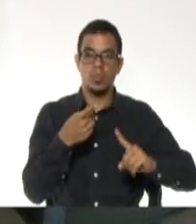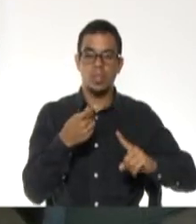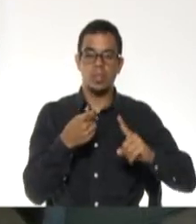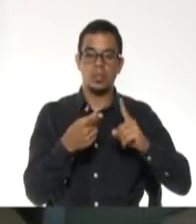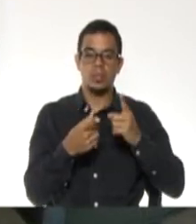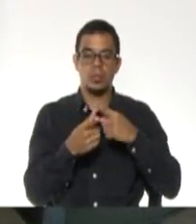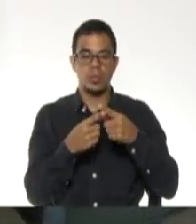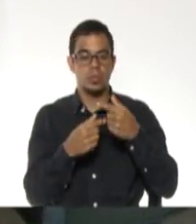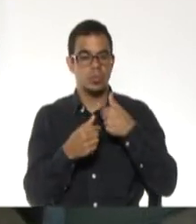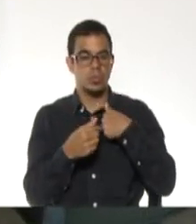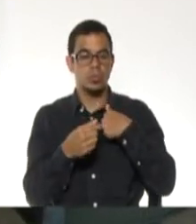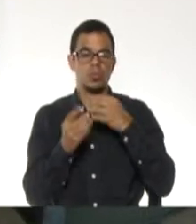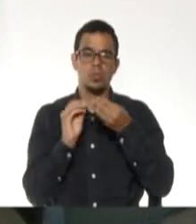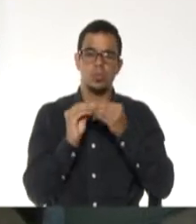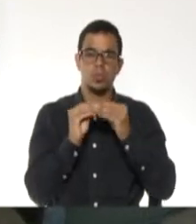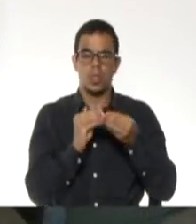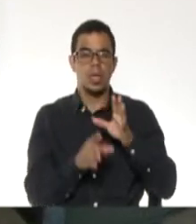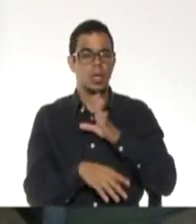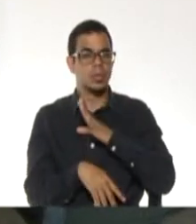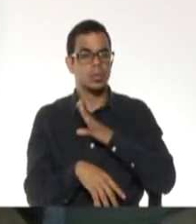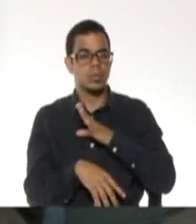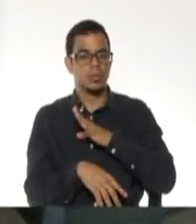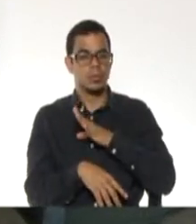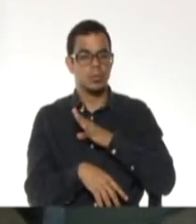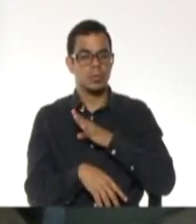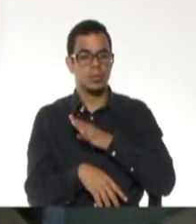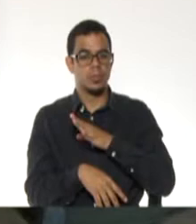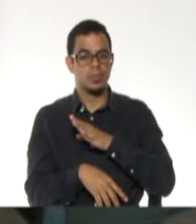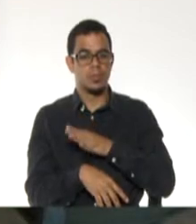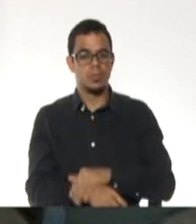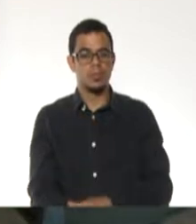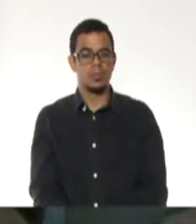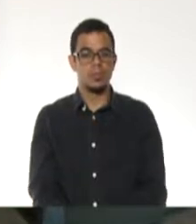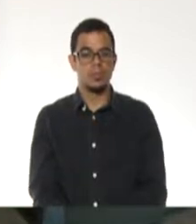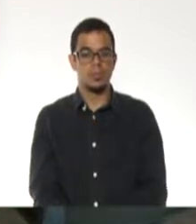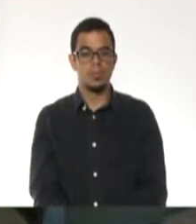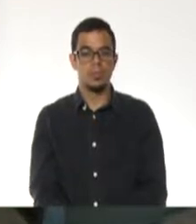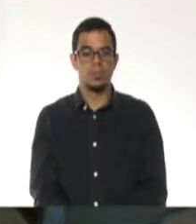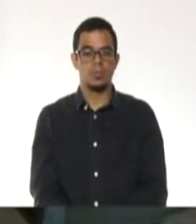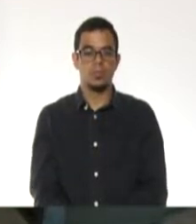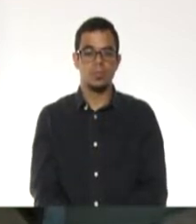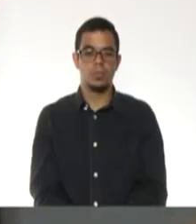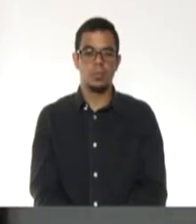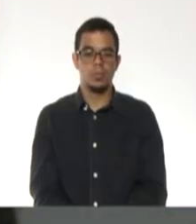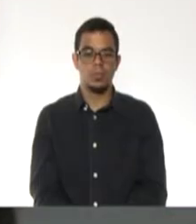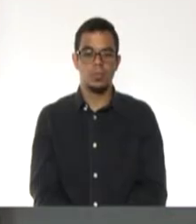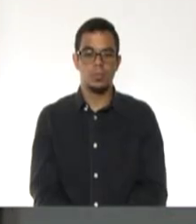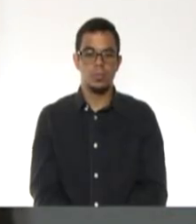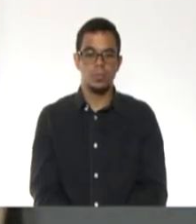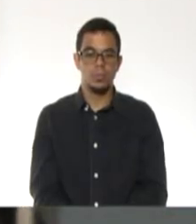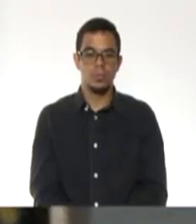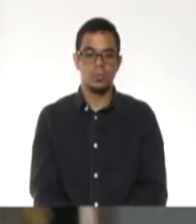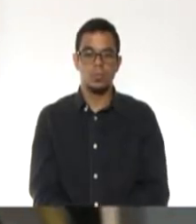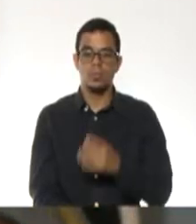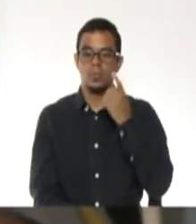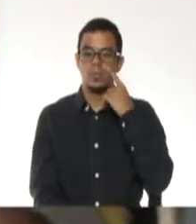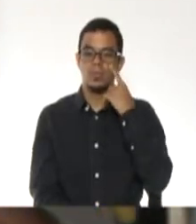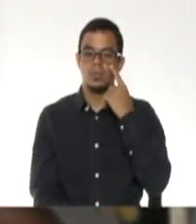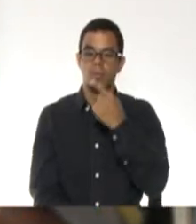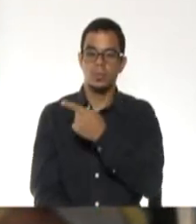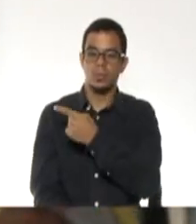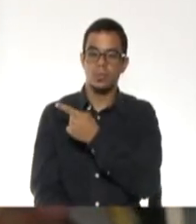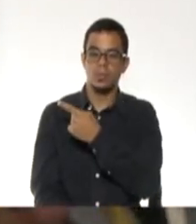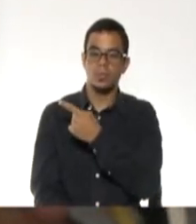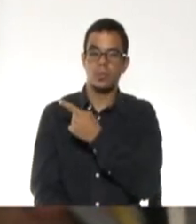una modificación y, por favor, sostiene para que vean la cámara, para que lo tengan. Vean aquí, si yo hago contacto, el